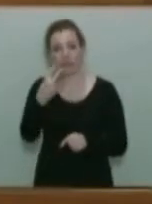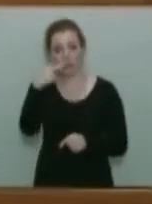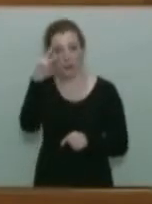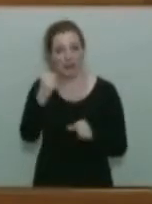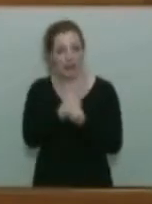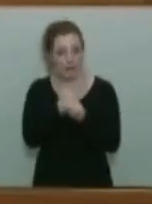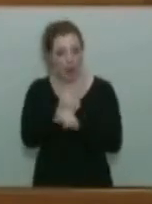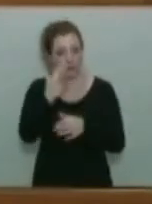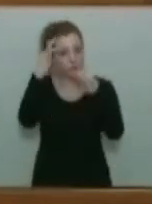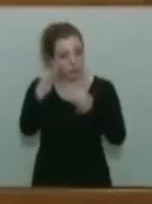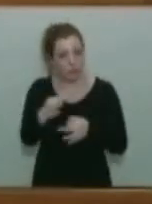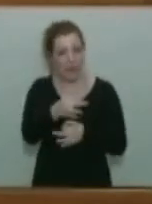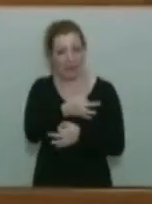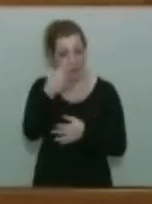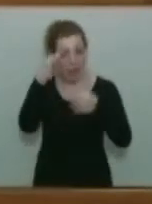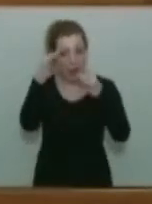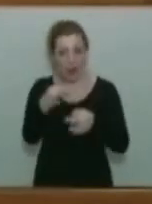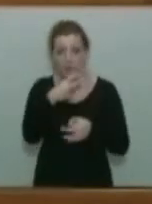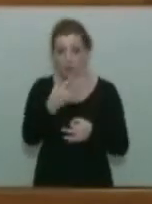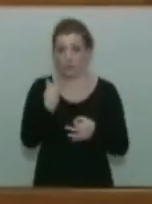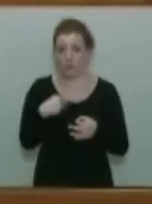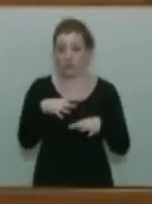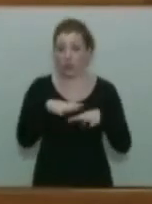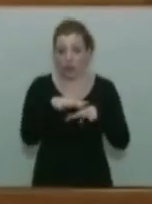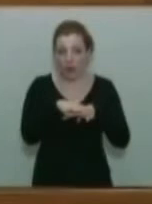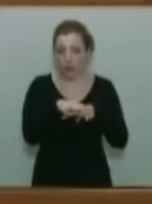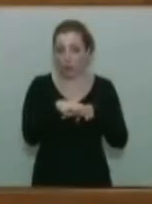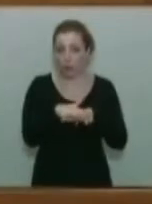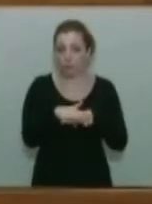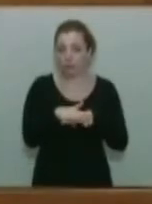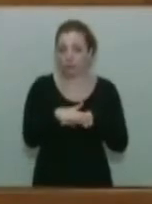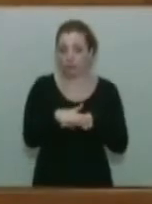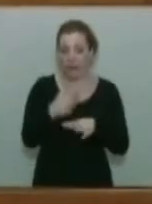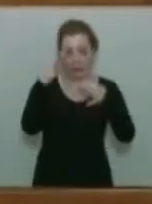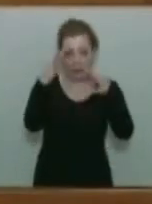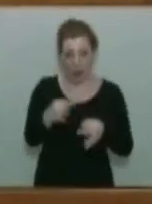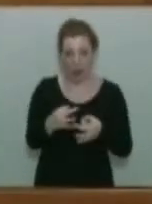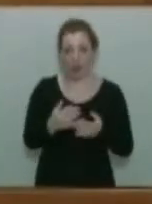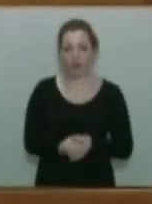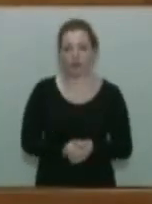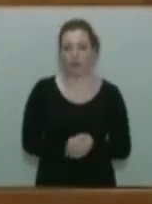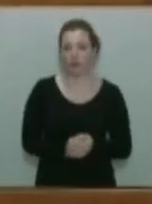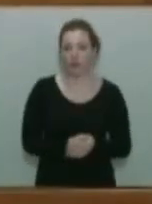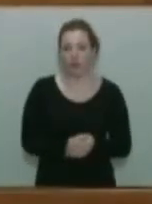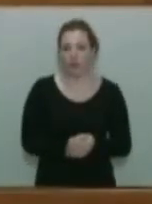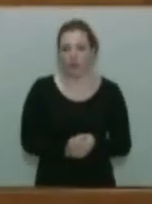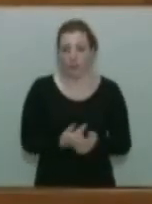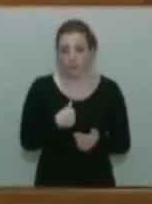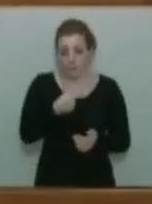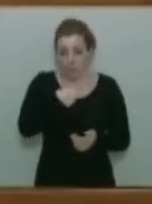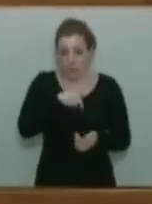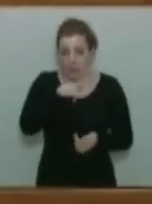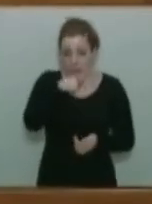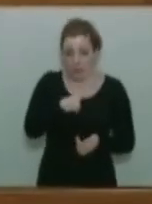y reales en un tejido productivo real y existente. Yo, cuando evaluamos